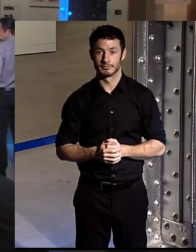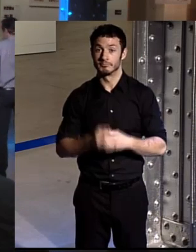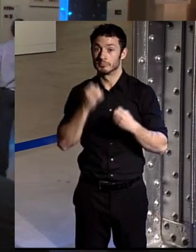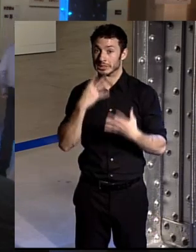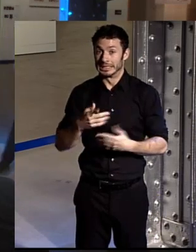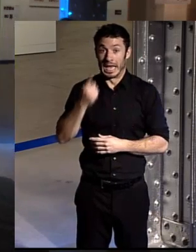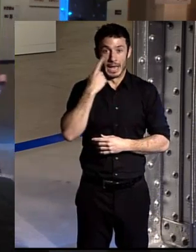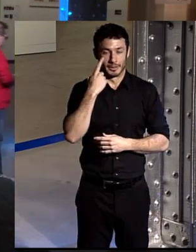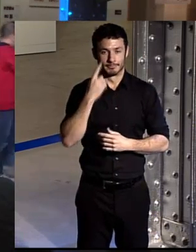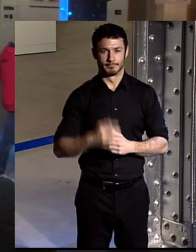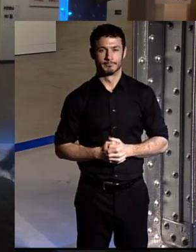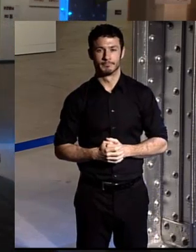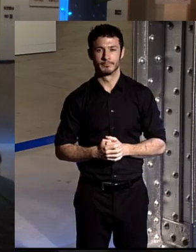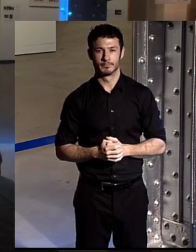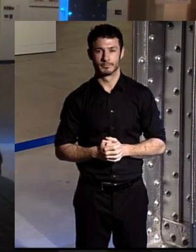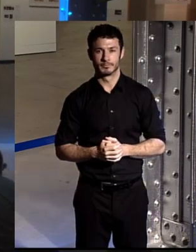Bueno, vamos a ver.